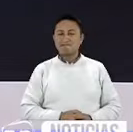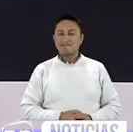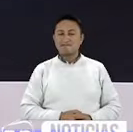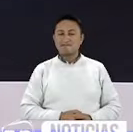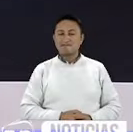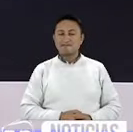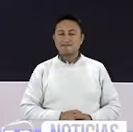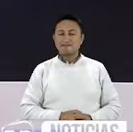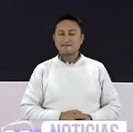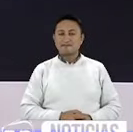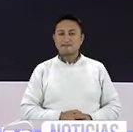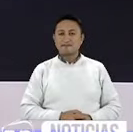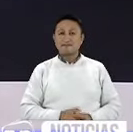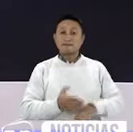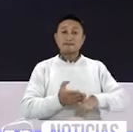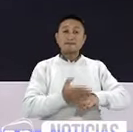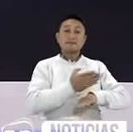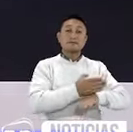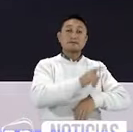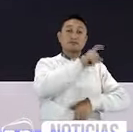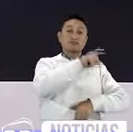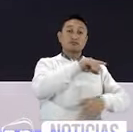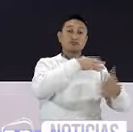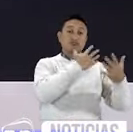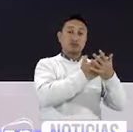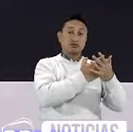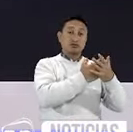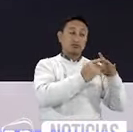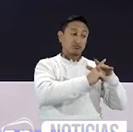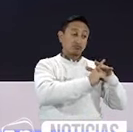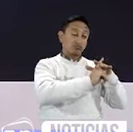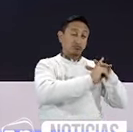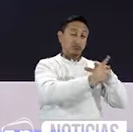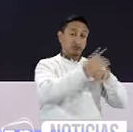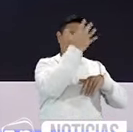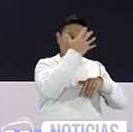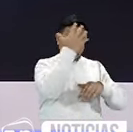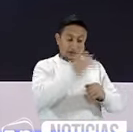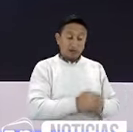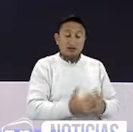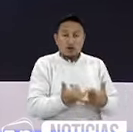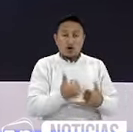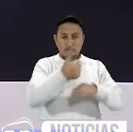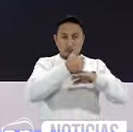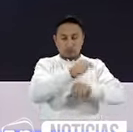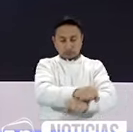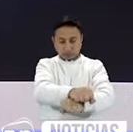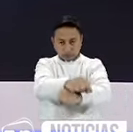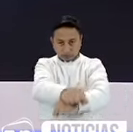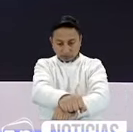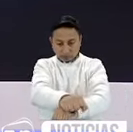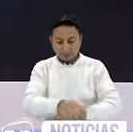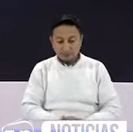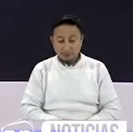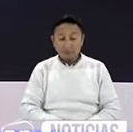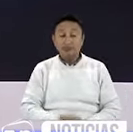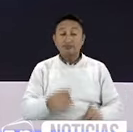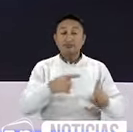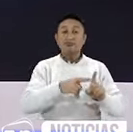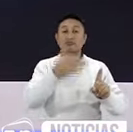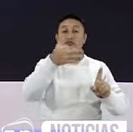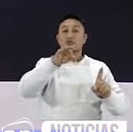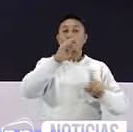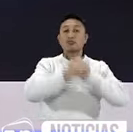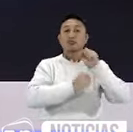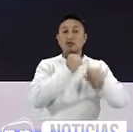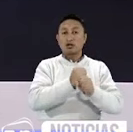El recluso que fugó del Centro de Privación de Libertad de Esmeraldas se entregó a las autoridades. El PPL de 19 años